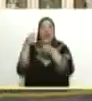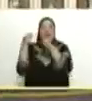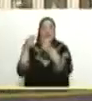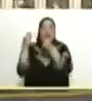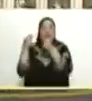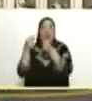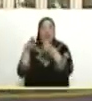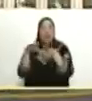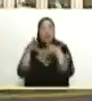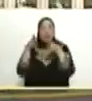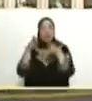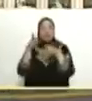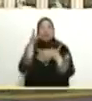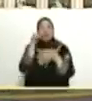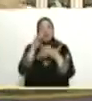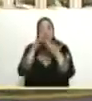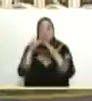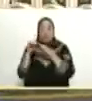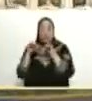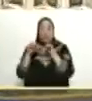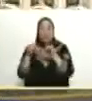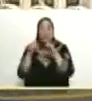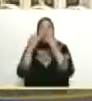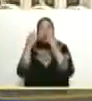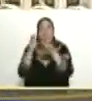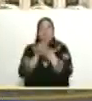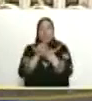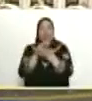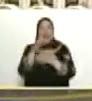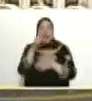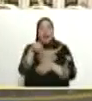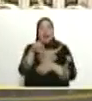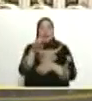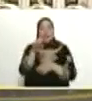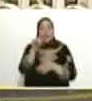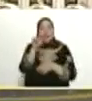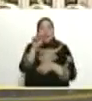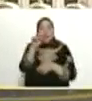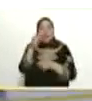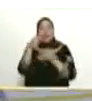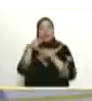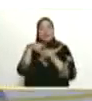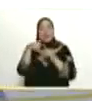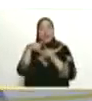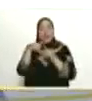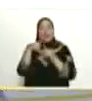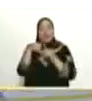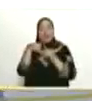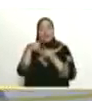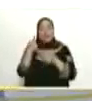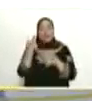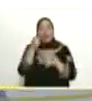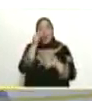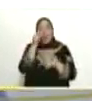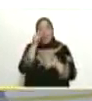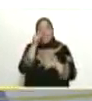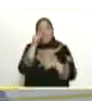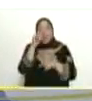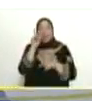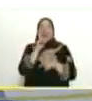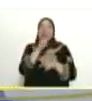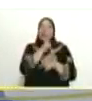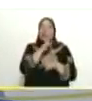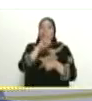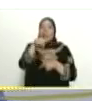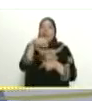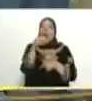Triunfador y Barraca sobre la Marcha. Petra. La tía Petra, a Jorge Blanco, jefe